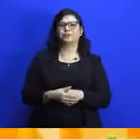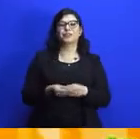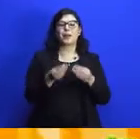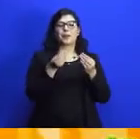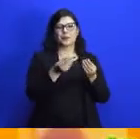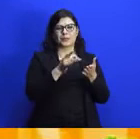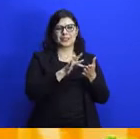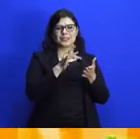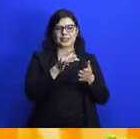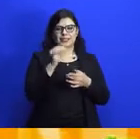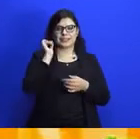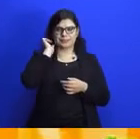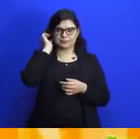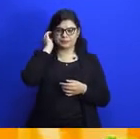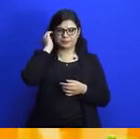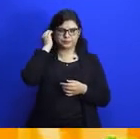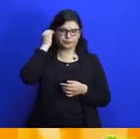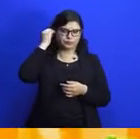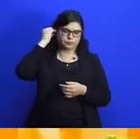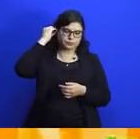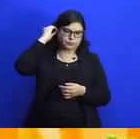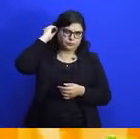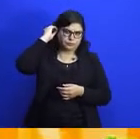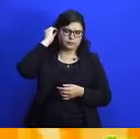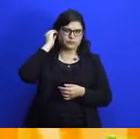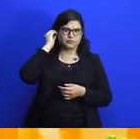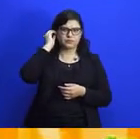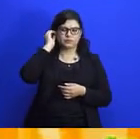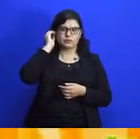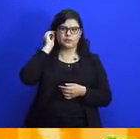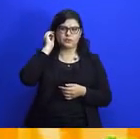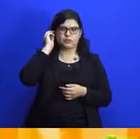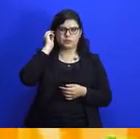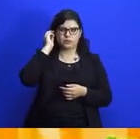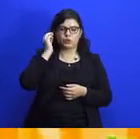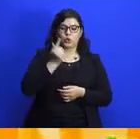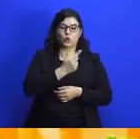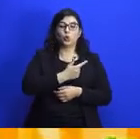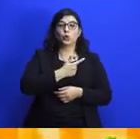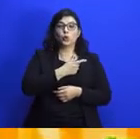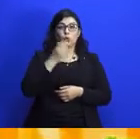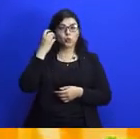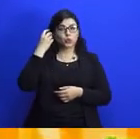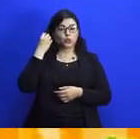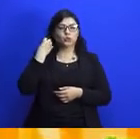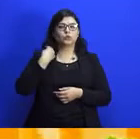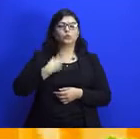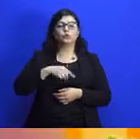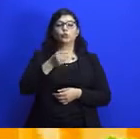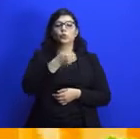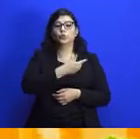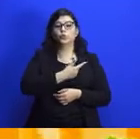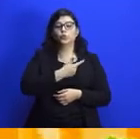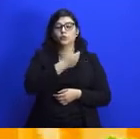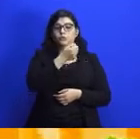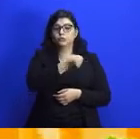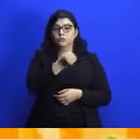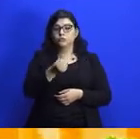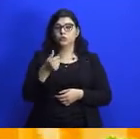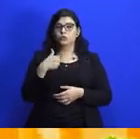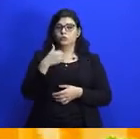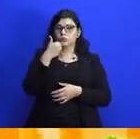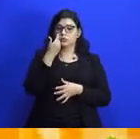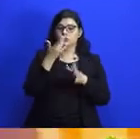Muchas gracias. Es un placer saludarlos. Qué gusto estar con ustedes para platicar cómo en Walmart